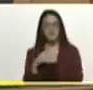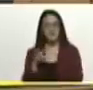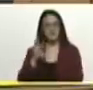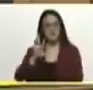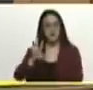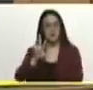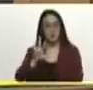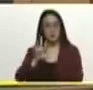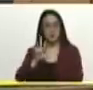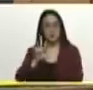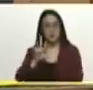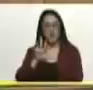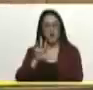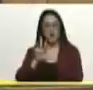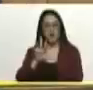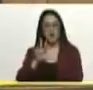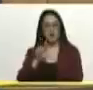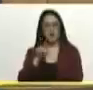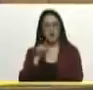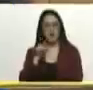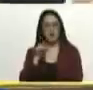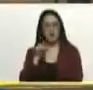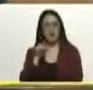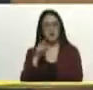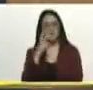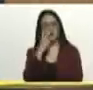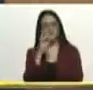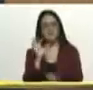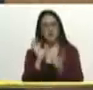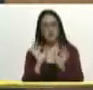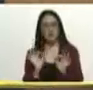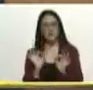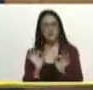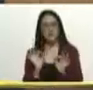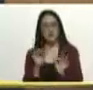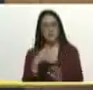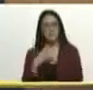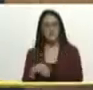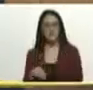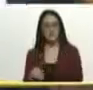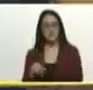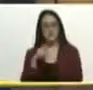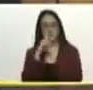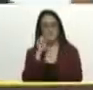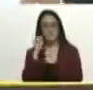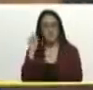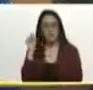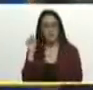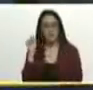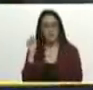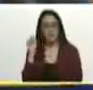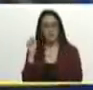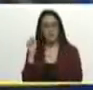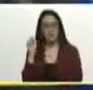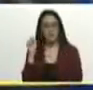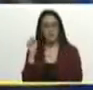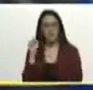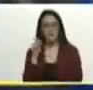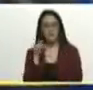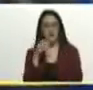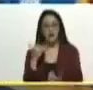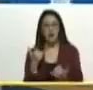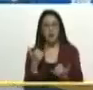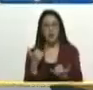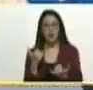Ignacio Lula da Silva, de esta manera, con esta visita oficial del jefe de Estado venezolano Nicolás Maduro Moros. En esta